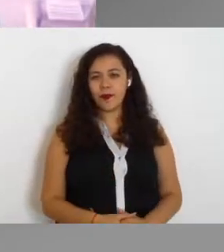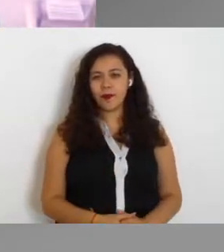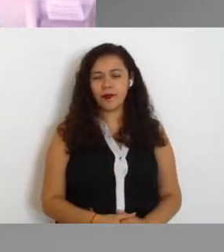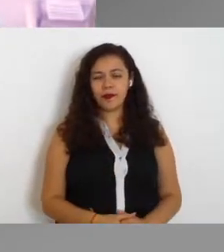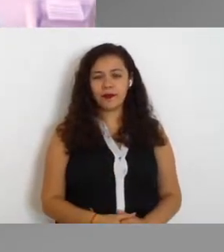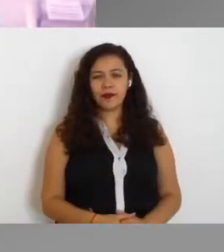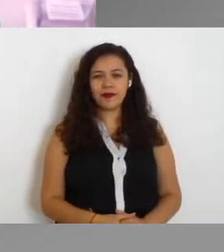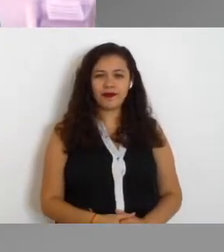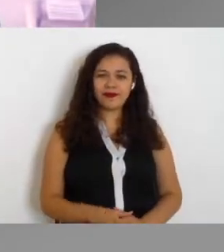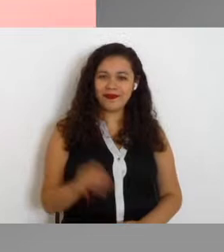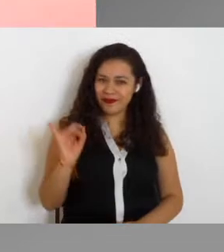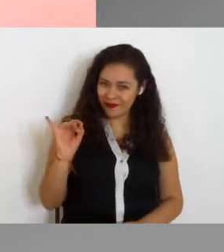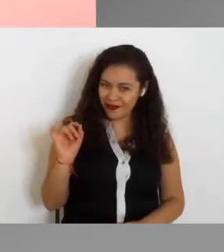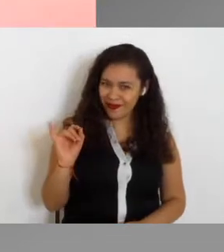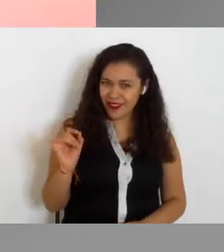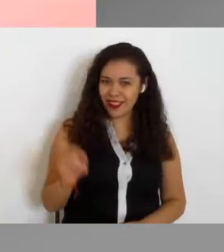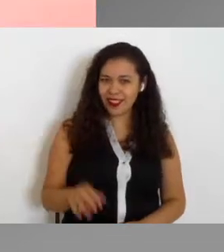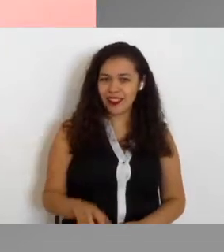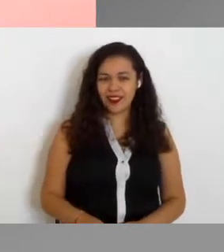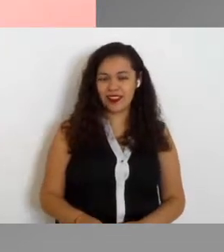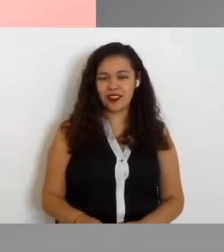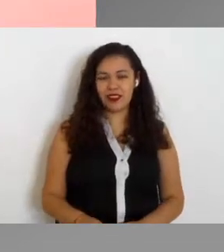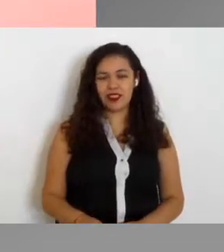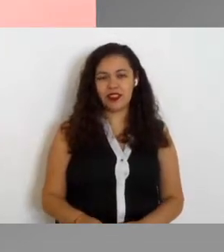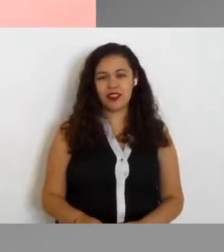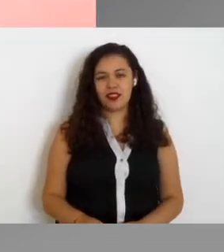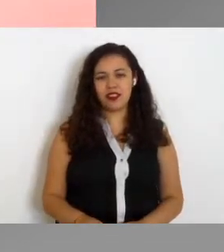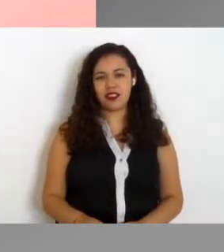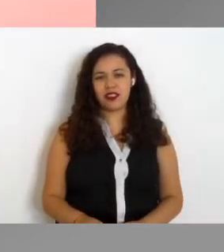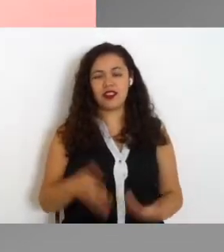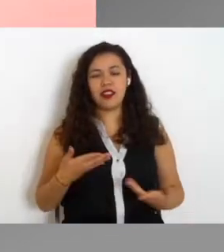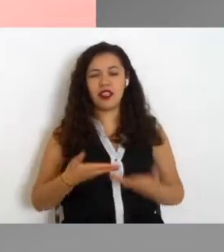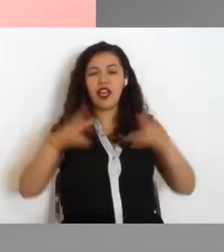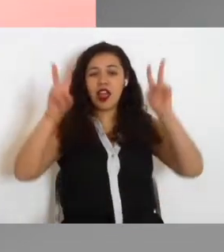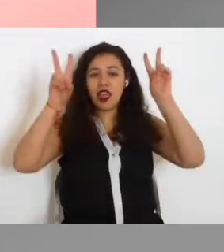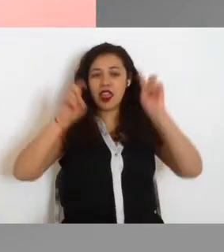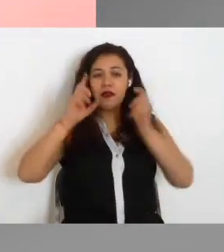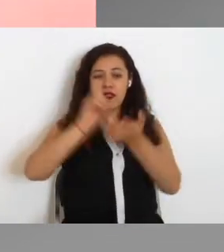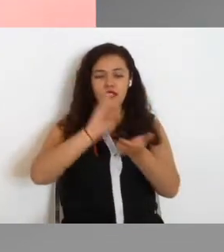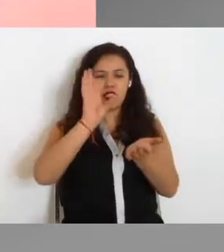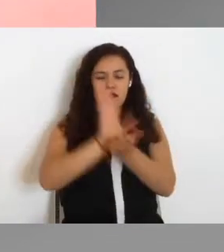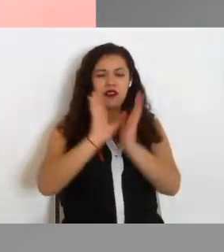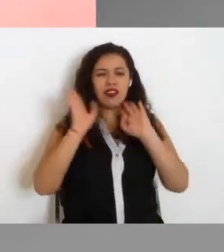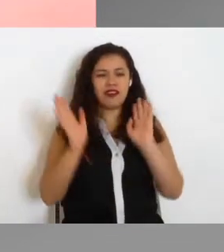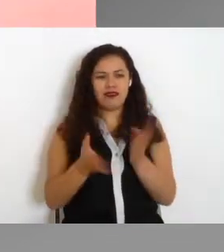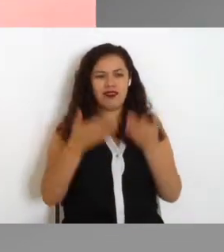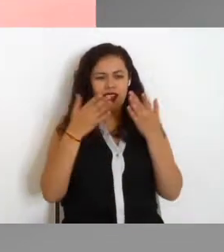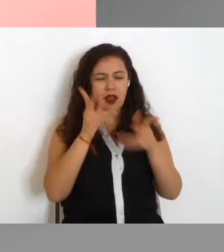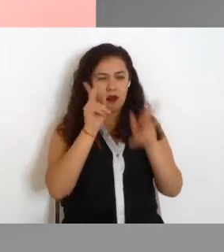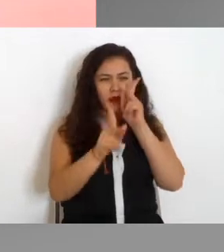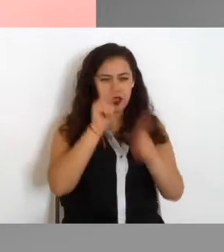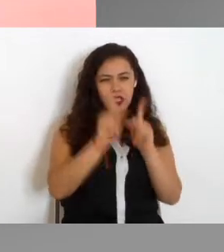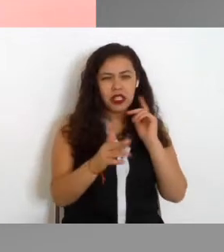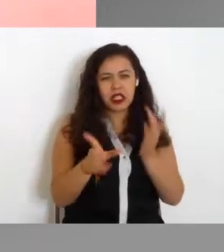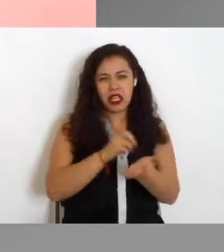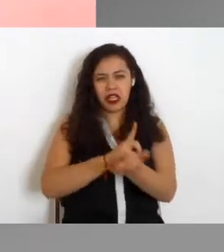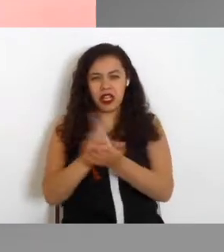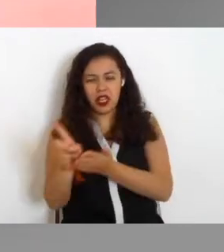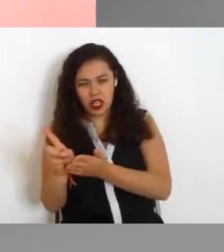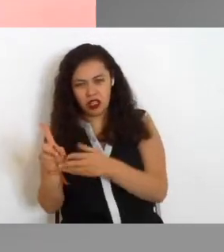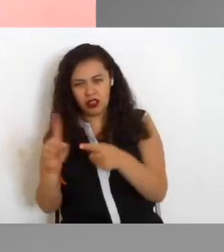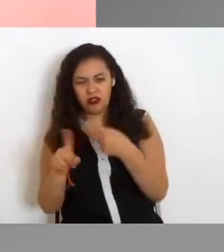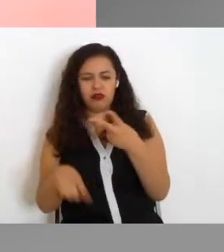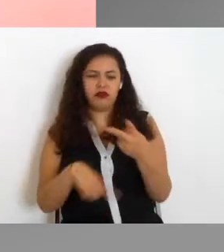Sí, pues desde el modelo en que abordamos el tema de la discapacidad, que ya lo pensemos desde una perspectiva de derechos, desde